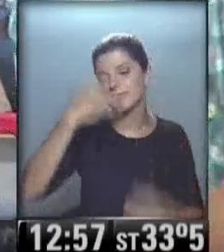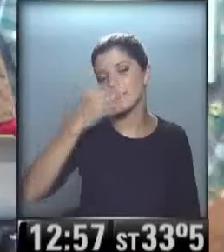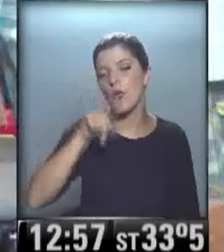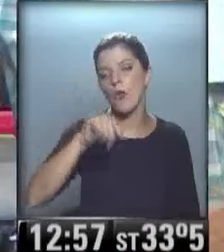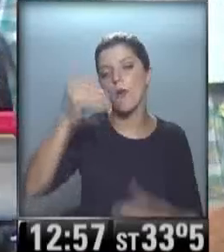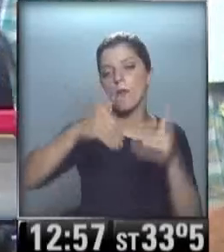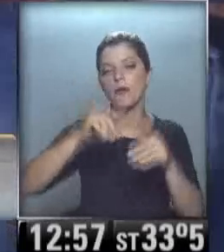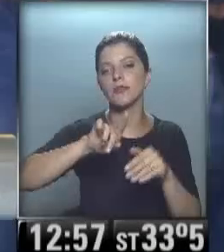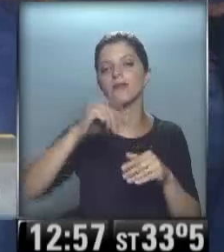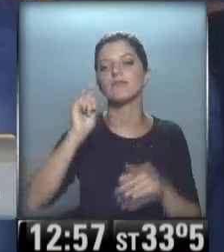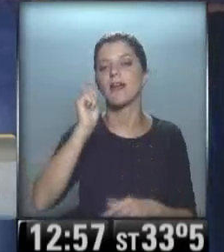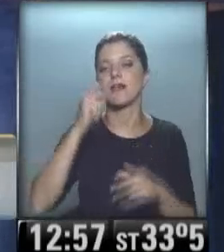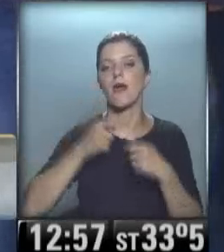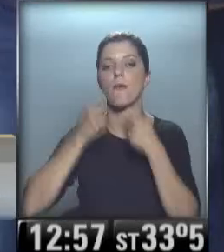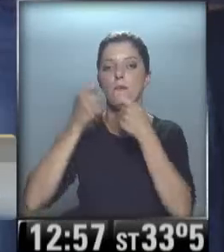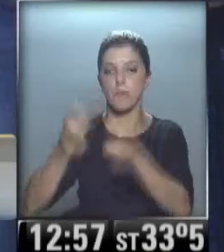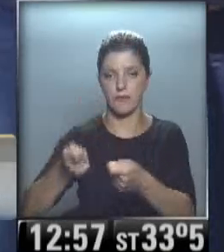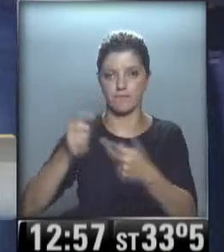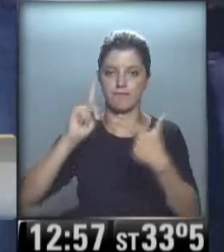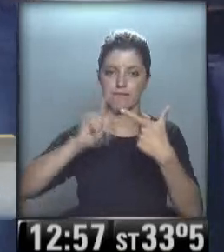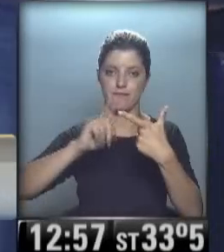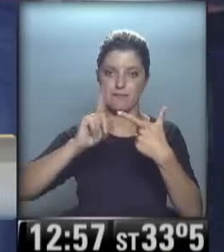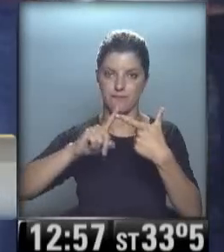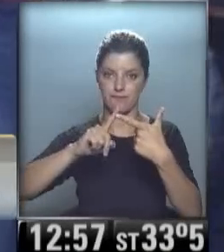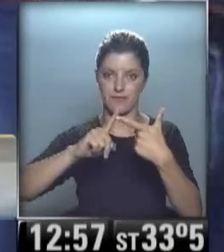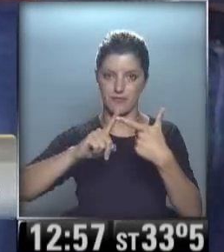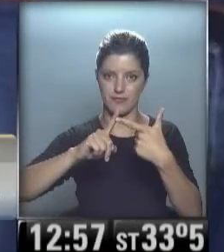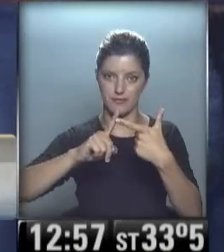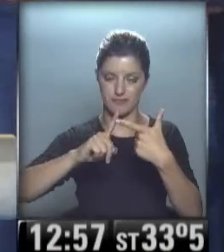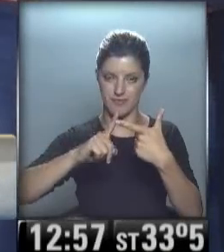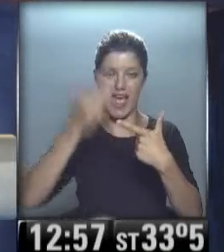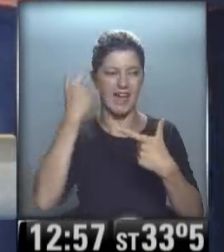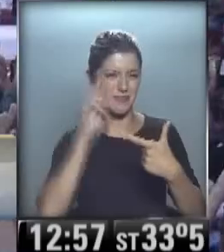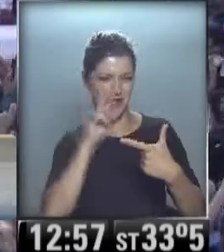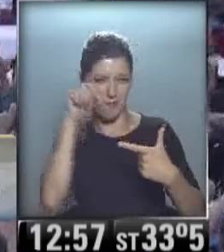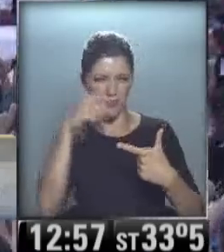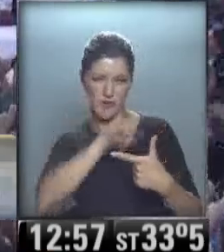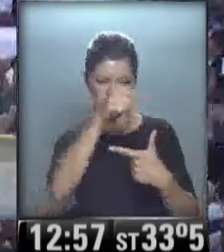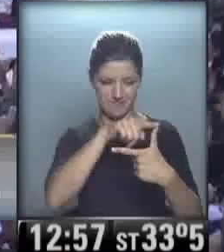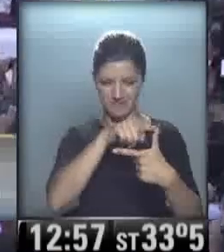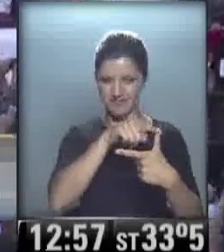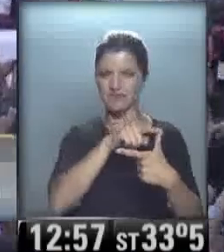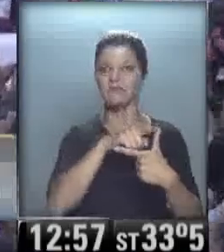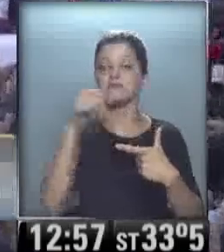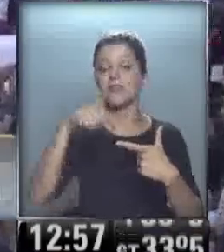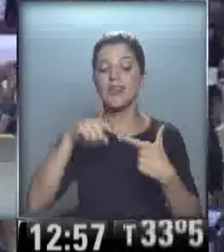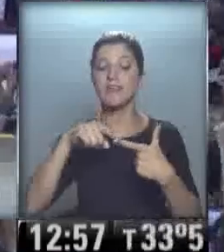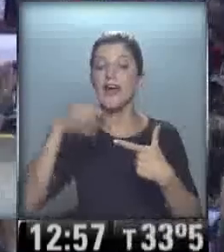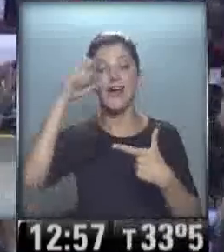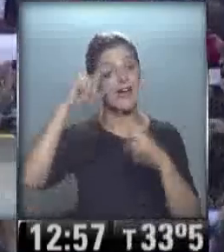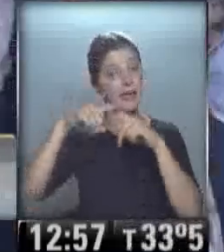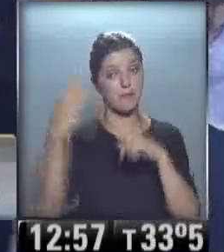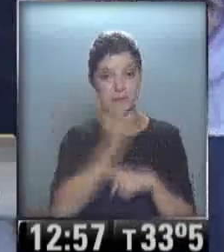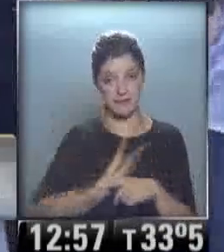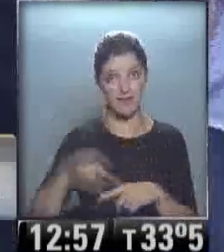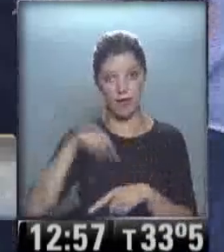se vuelque hacia esta señora Michel la habíamos antes Michel velet la expresidenta que ahora Busca